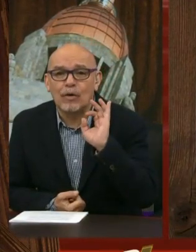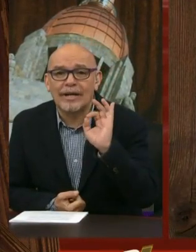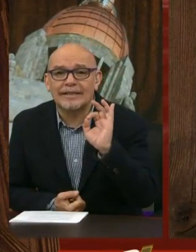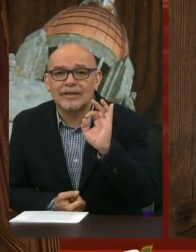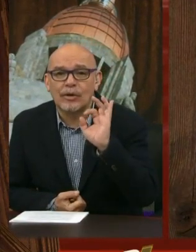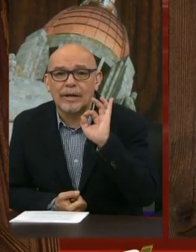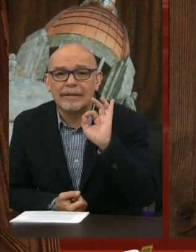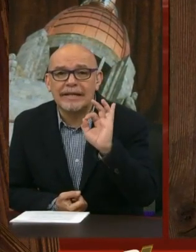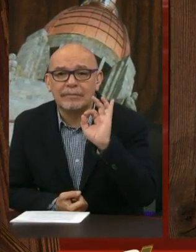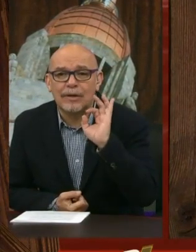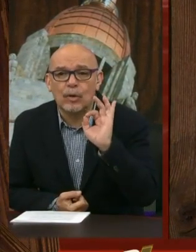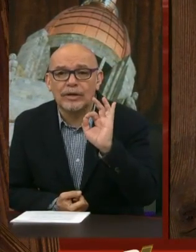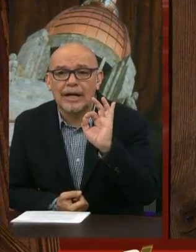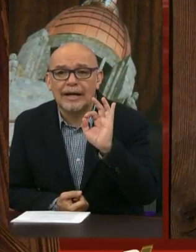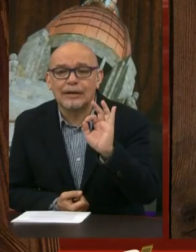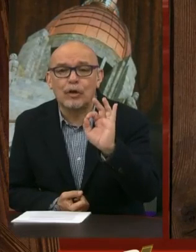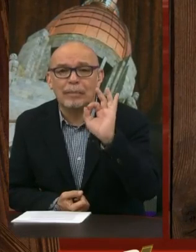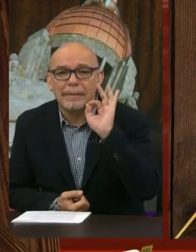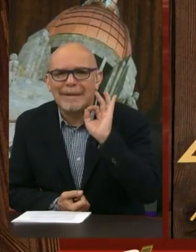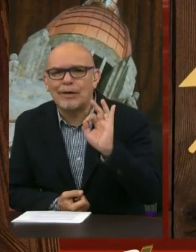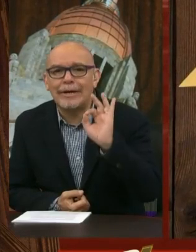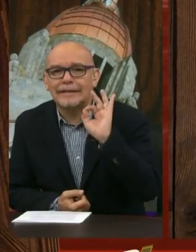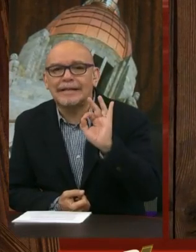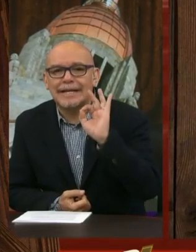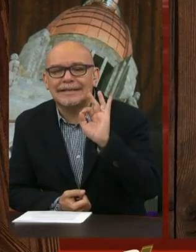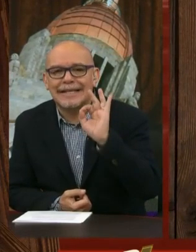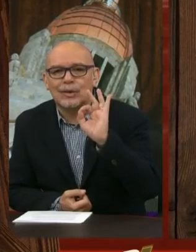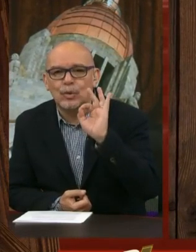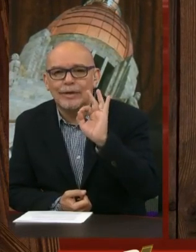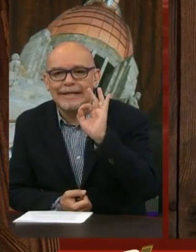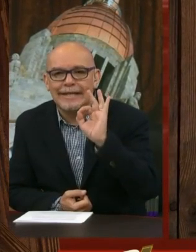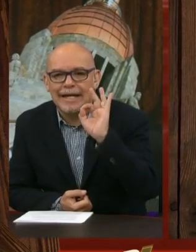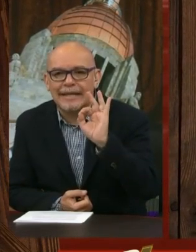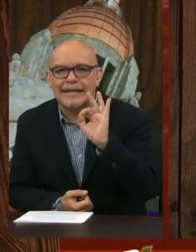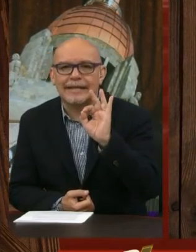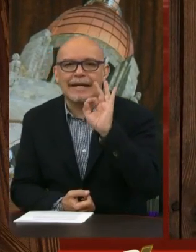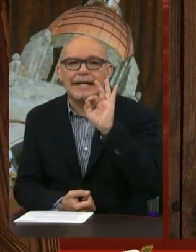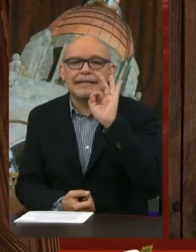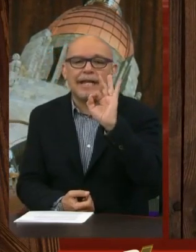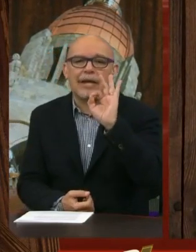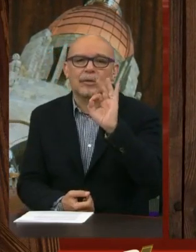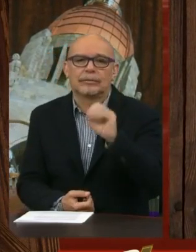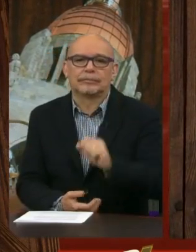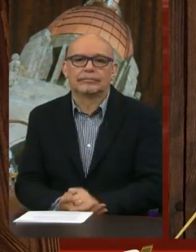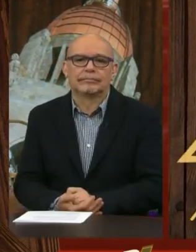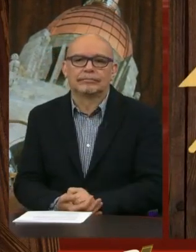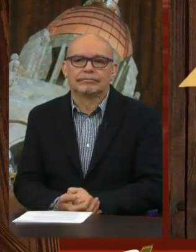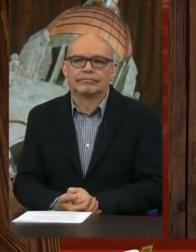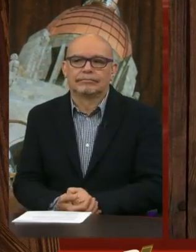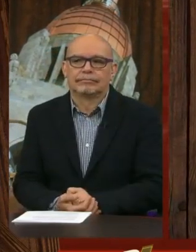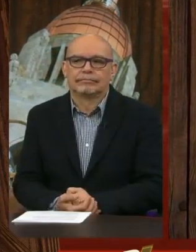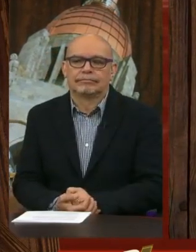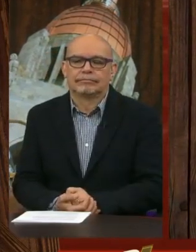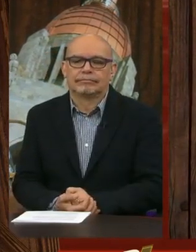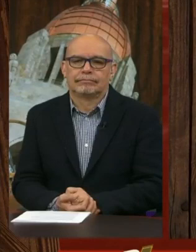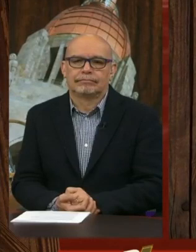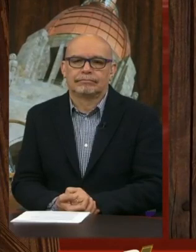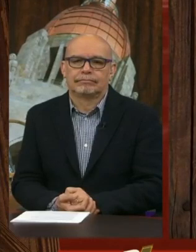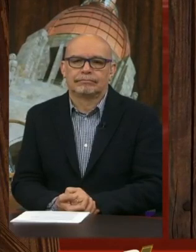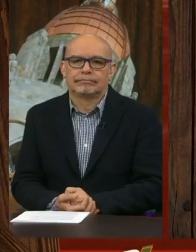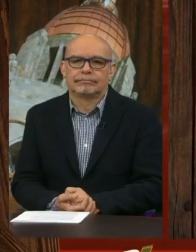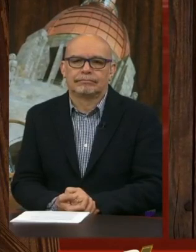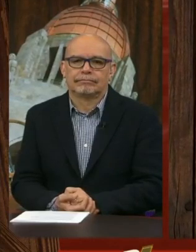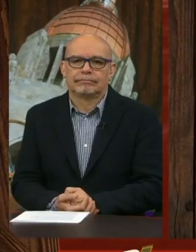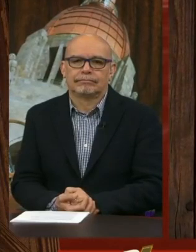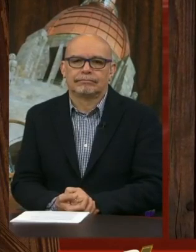seguridad, enfóquese, señor Ramírez Bedoya. Lo primero es la seguridad del Estado. ¿Qué de tanto carece Michoacán?